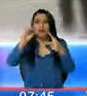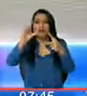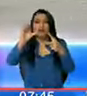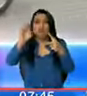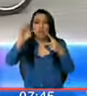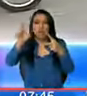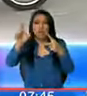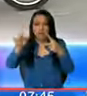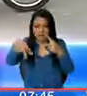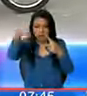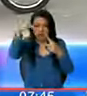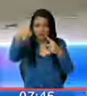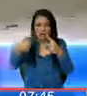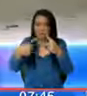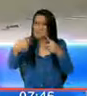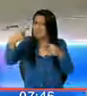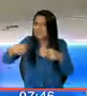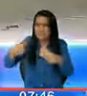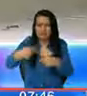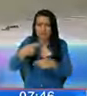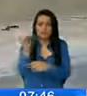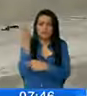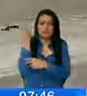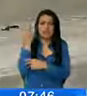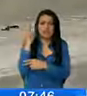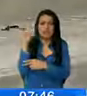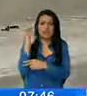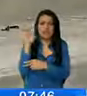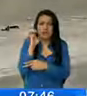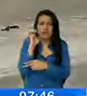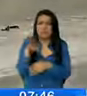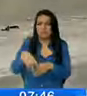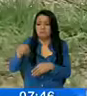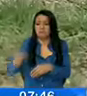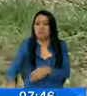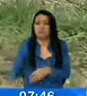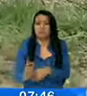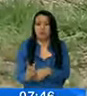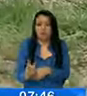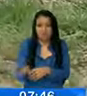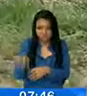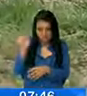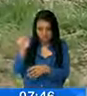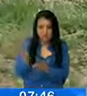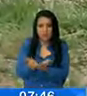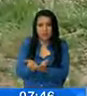al norte de la ciudad, el pasado 17 de enero sobre una vereda, se localizó